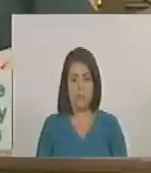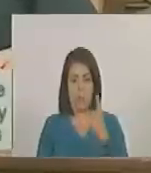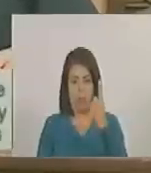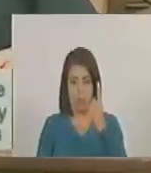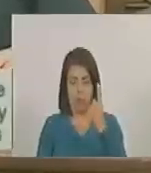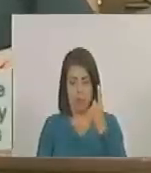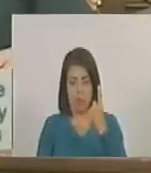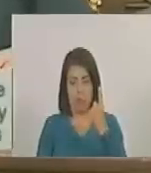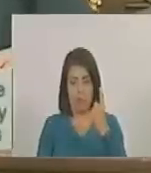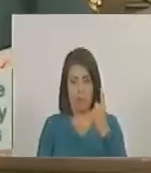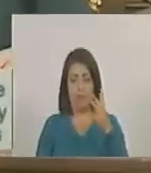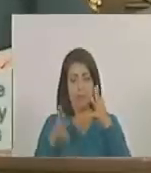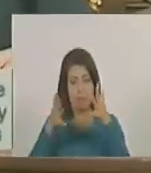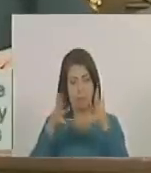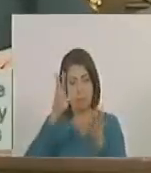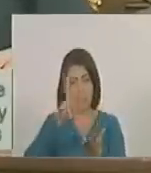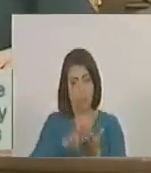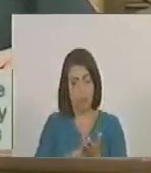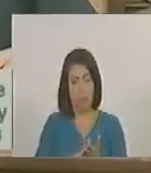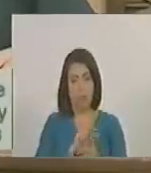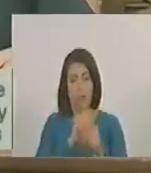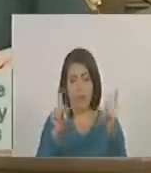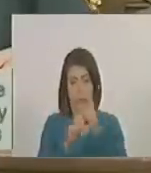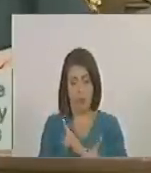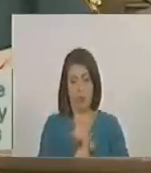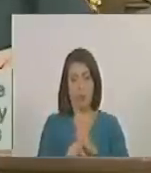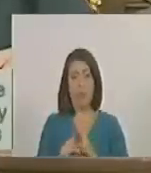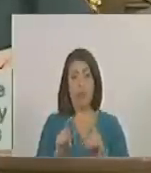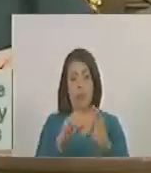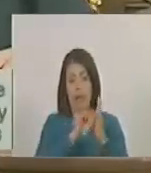Primero. Se sugiere aprobar con modificación el